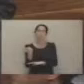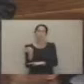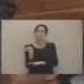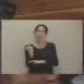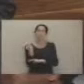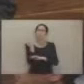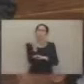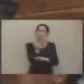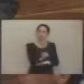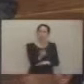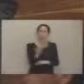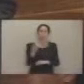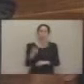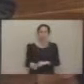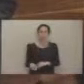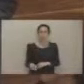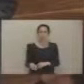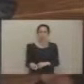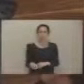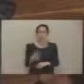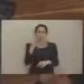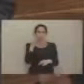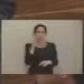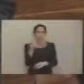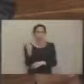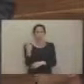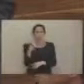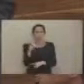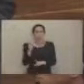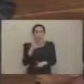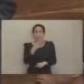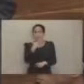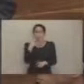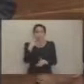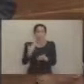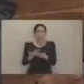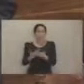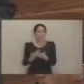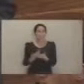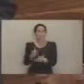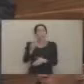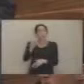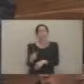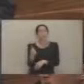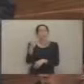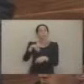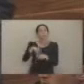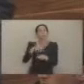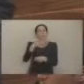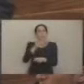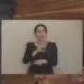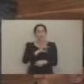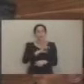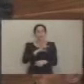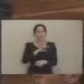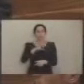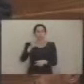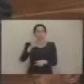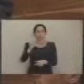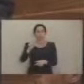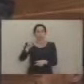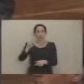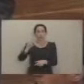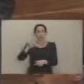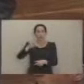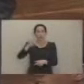lo hicieron a favor, de manera innecesaria y testimonial. Uno de ellos era el señor Álvarez Sostres Enrique. Debería usted,